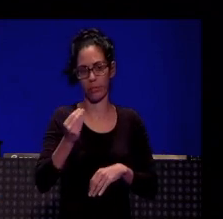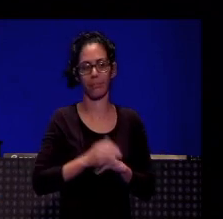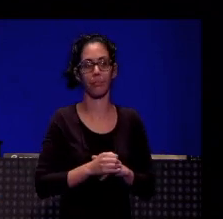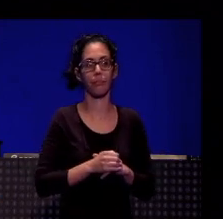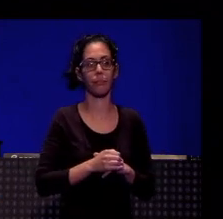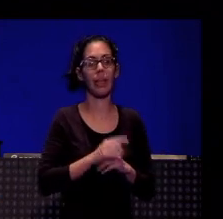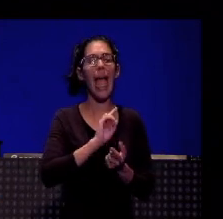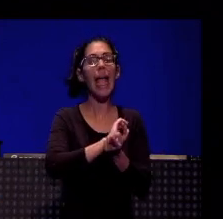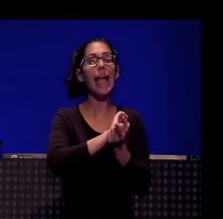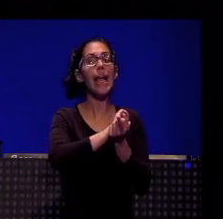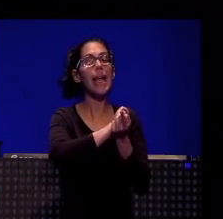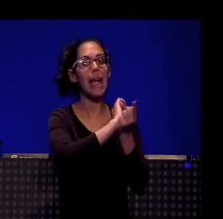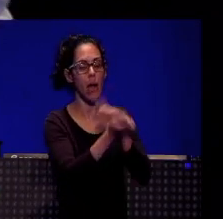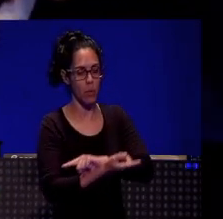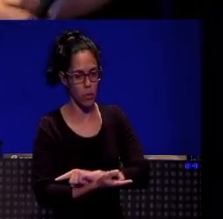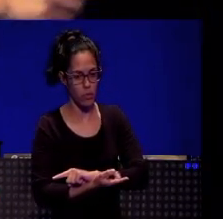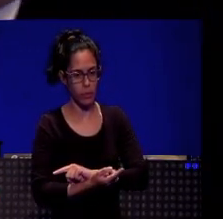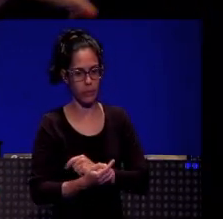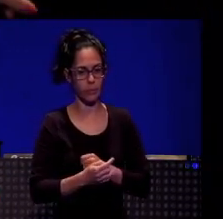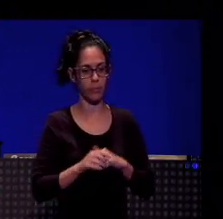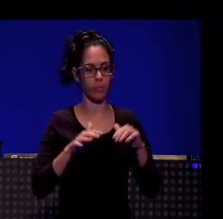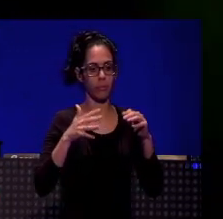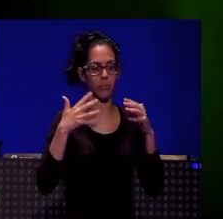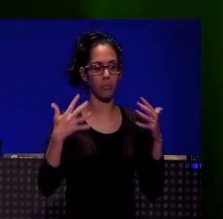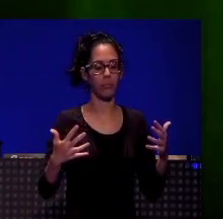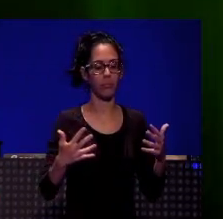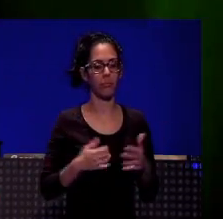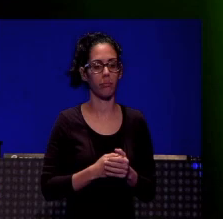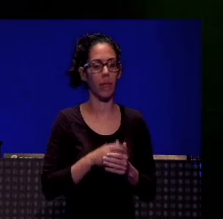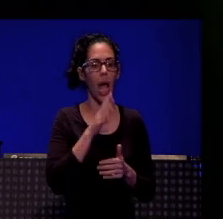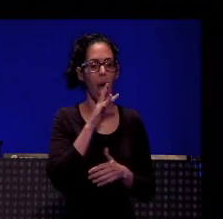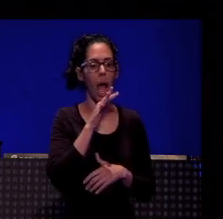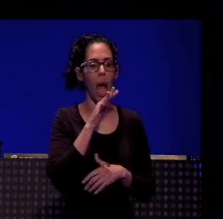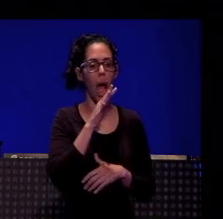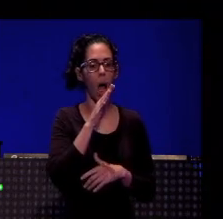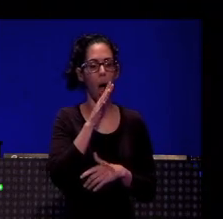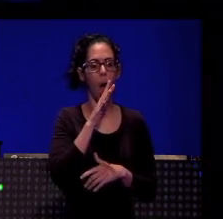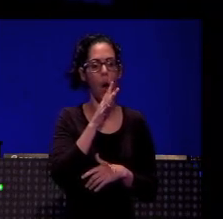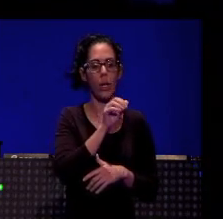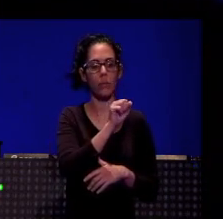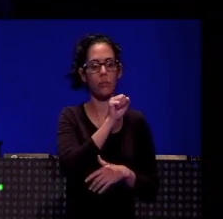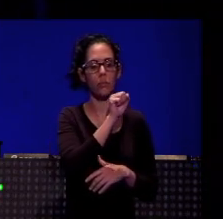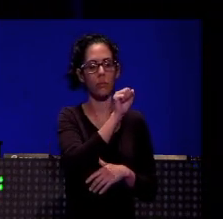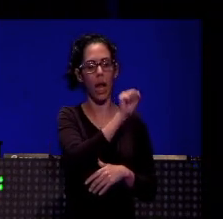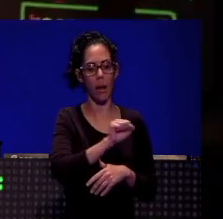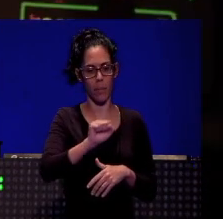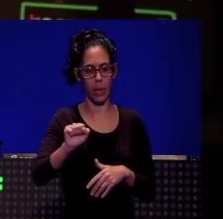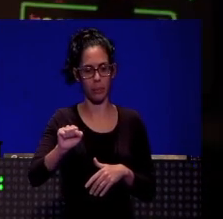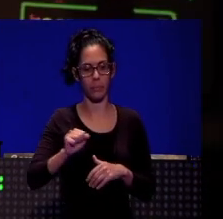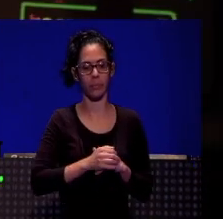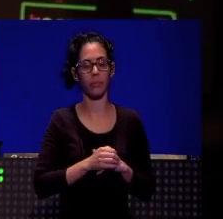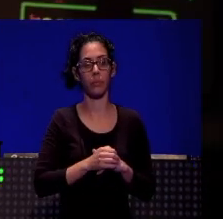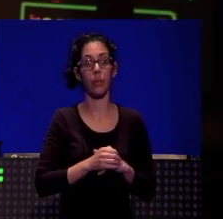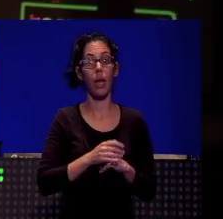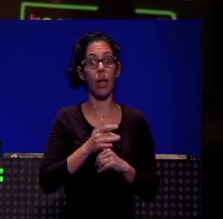aquí sí que estoy mona mes bueno el gran cambio que es a lo que voy a la chicha es que yo